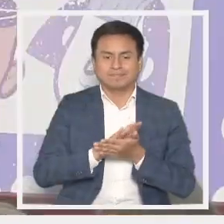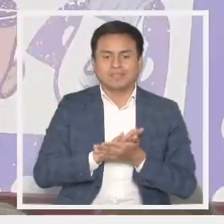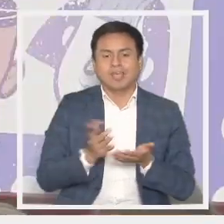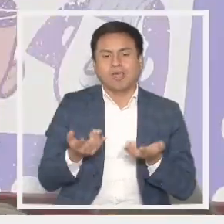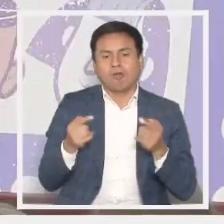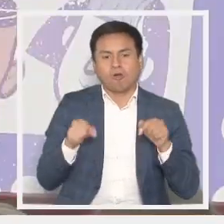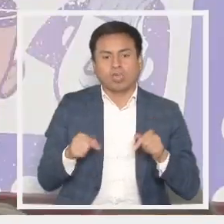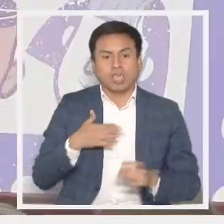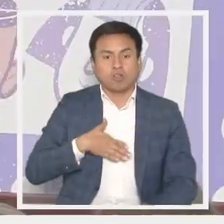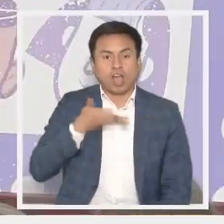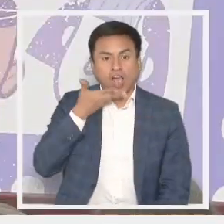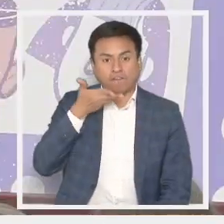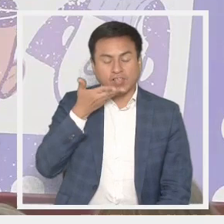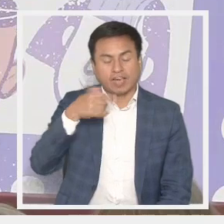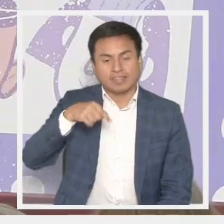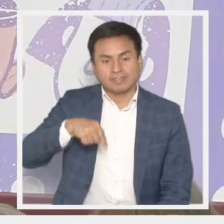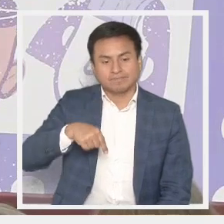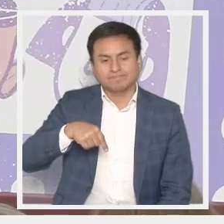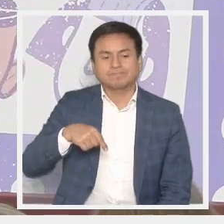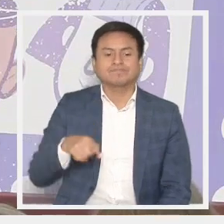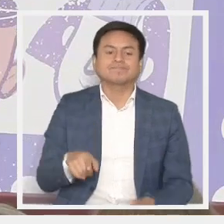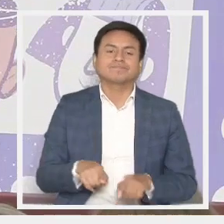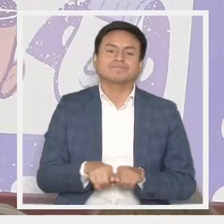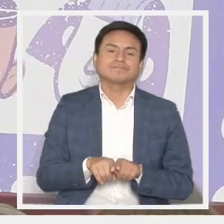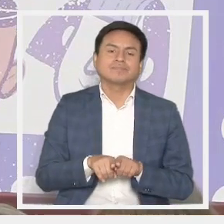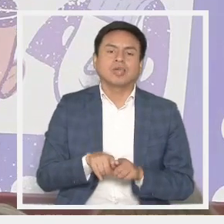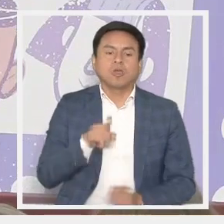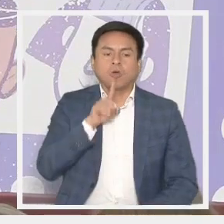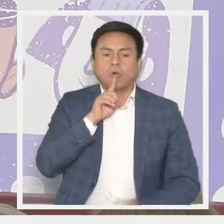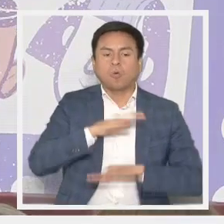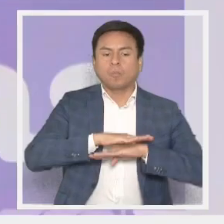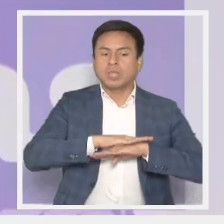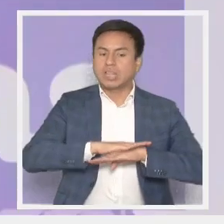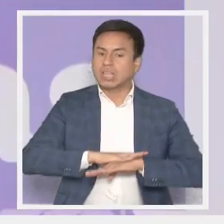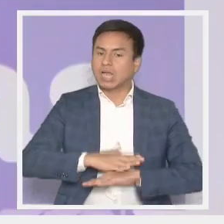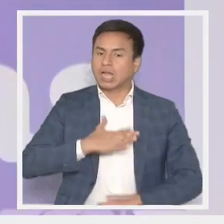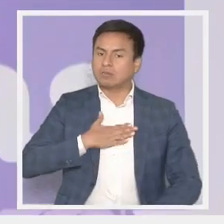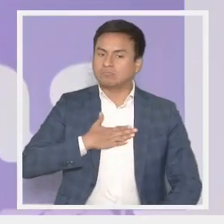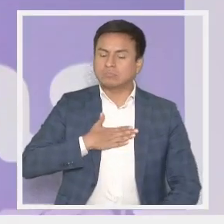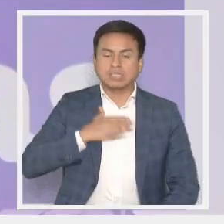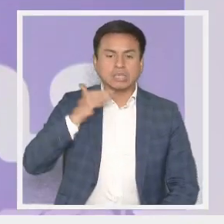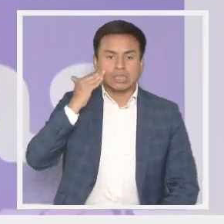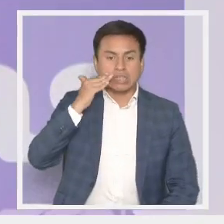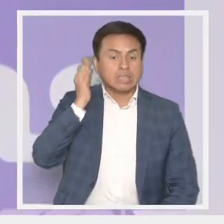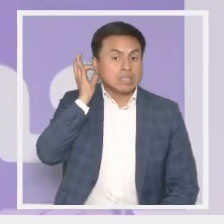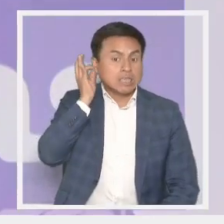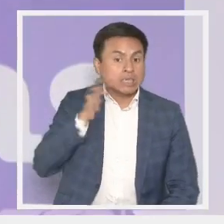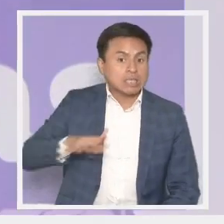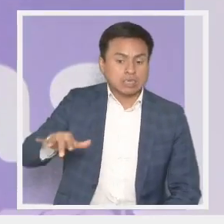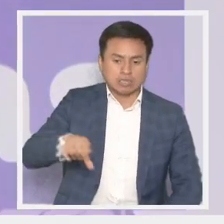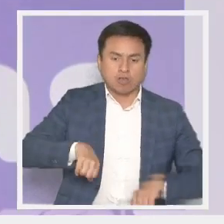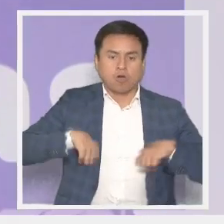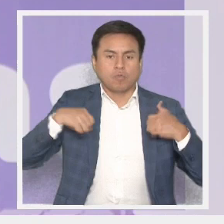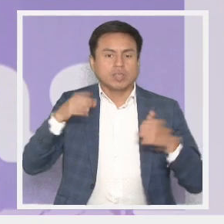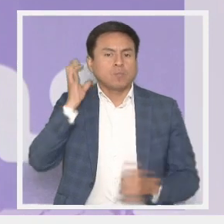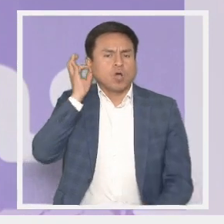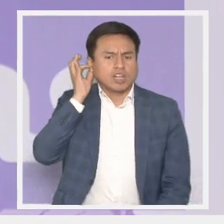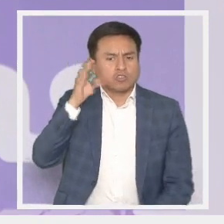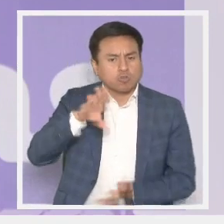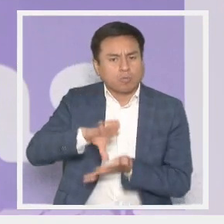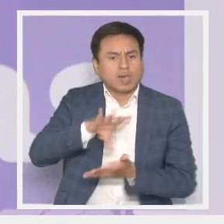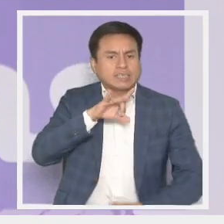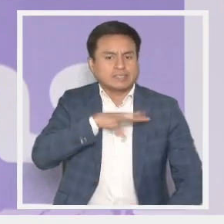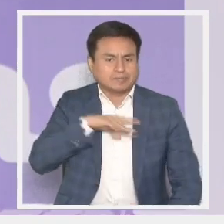Hoy quiero hablarle con humildad a las niñas, a las jóvenes, a las mujeres de nuestro